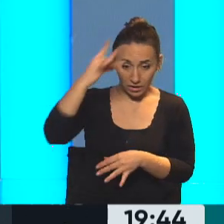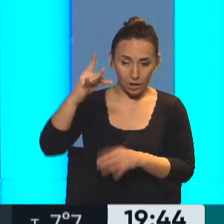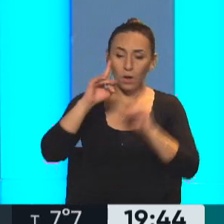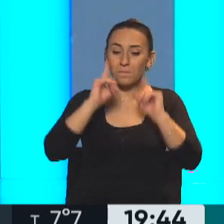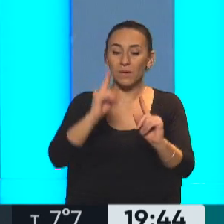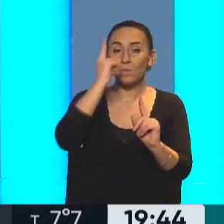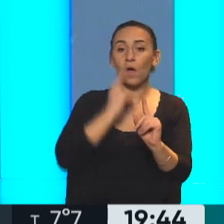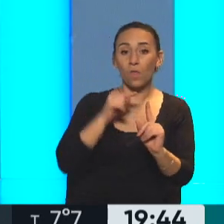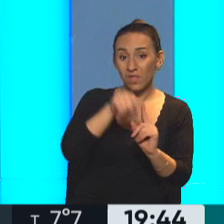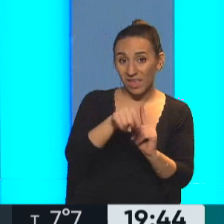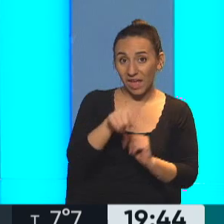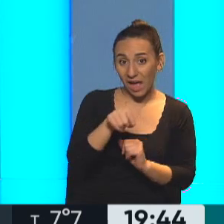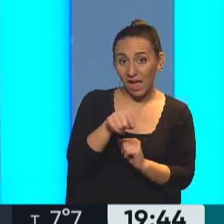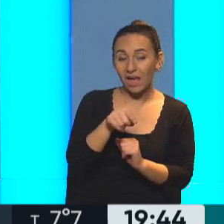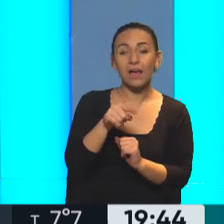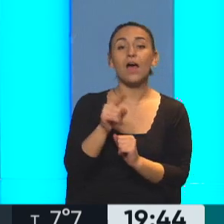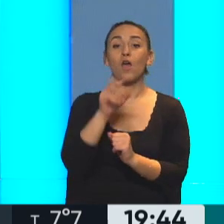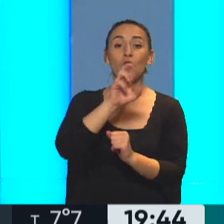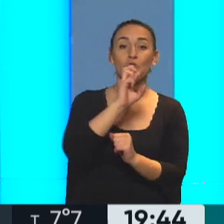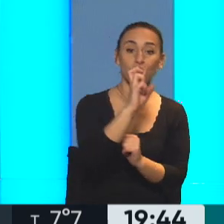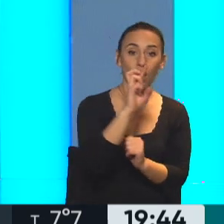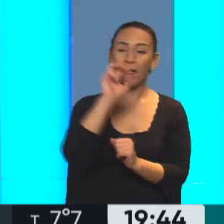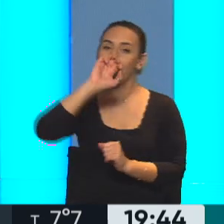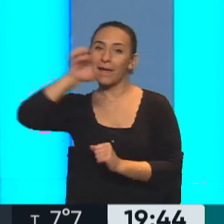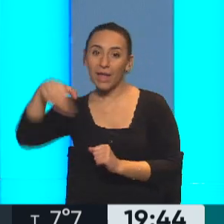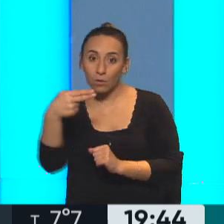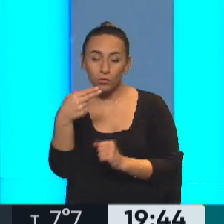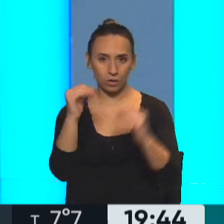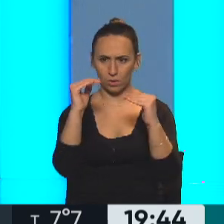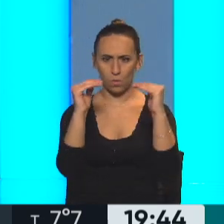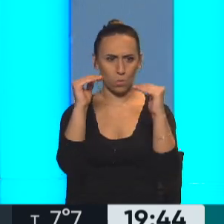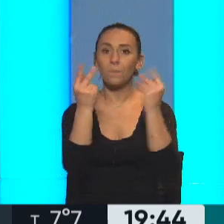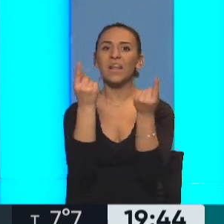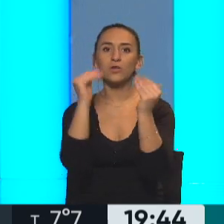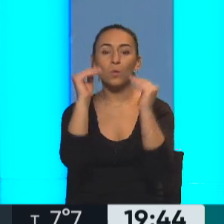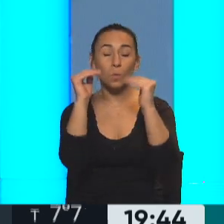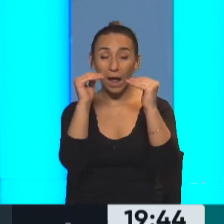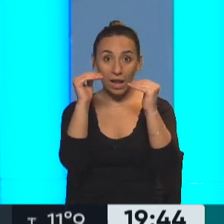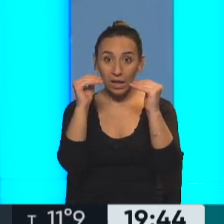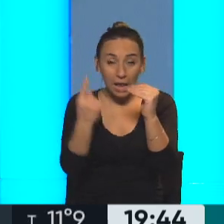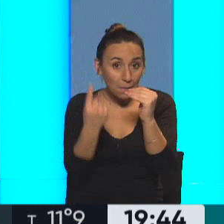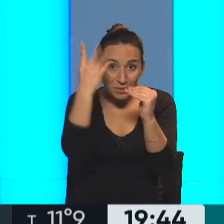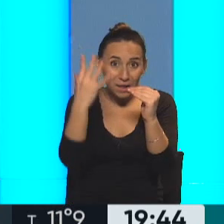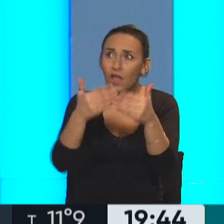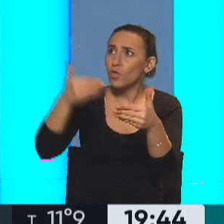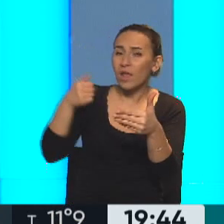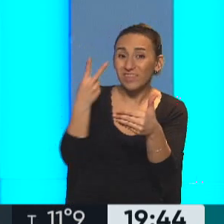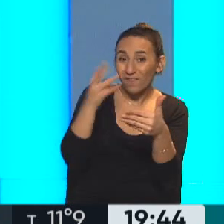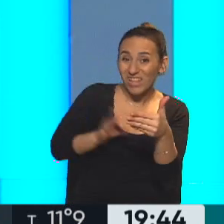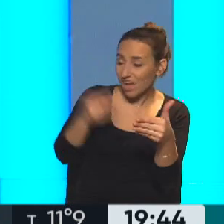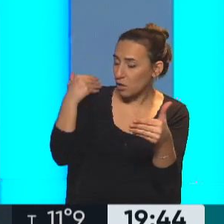cual cotizó muy similar el dólar y el euro por primera vez en 20 años. Así que en ese contexto, esta